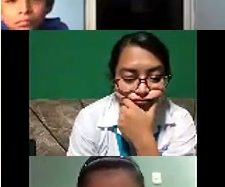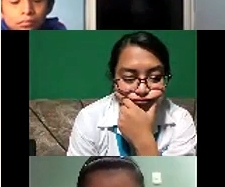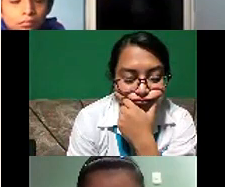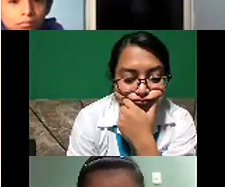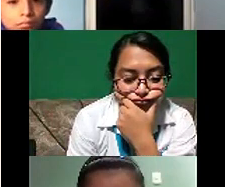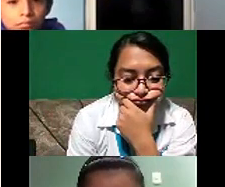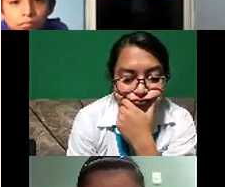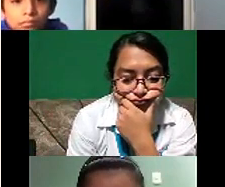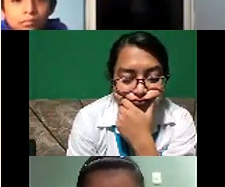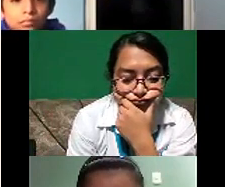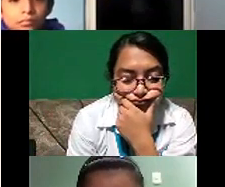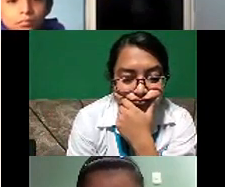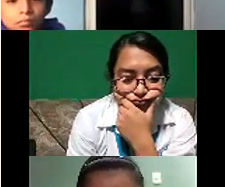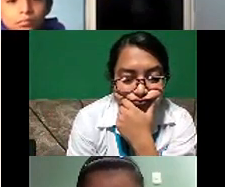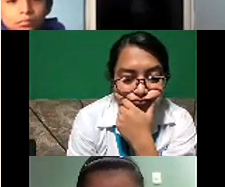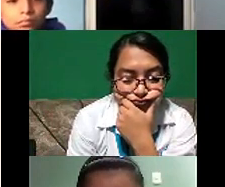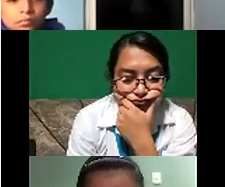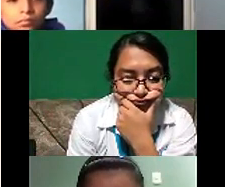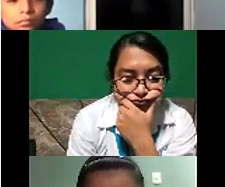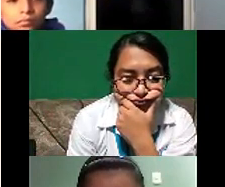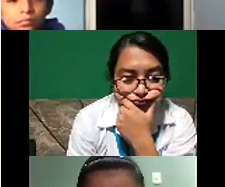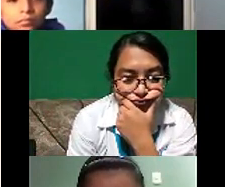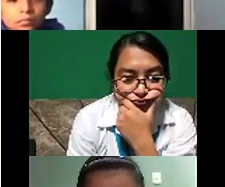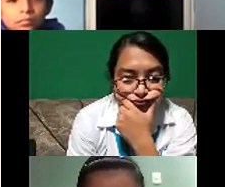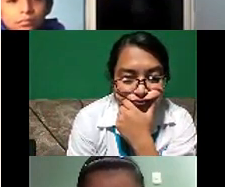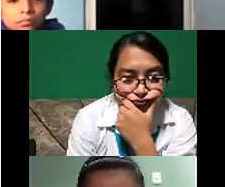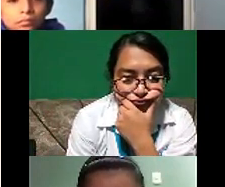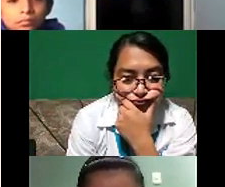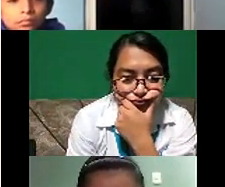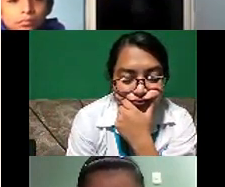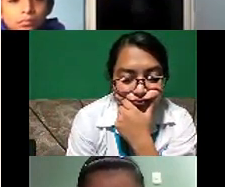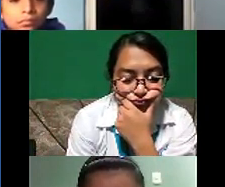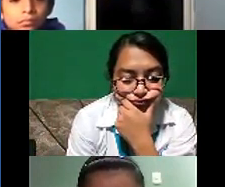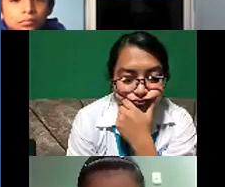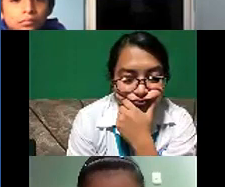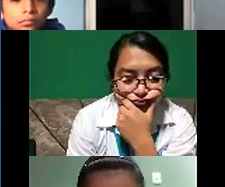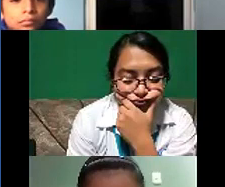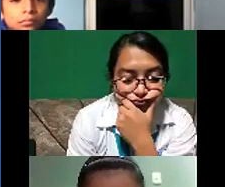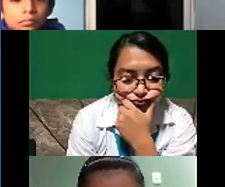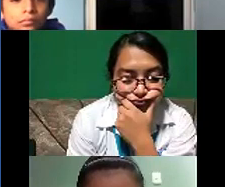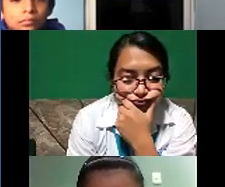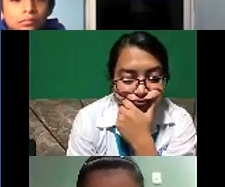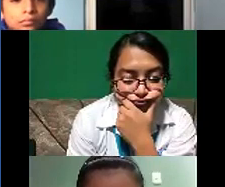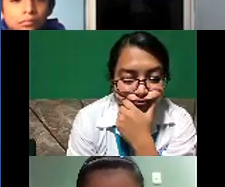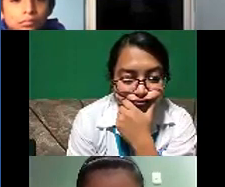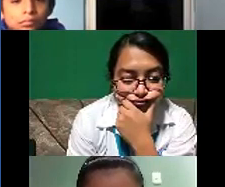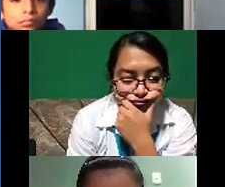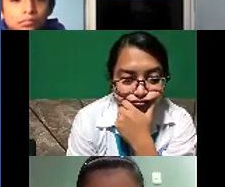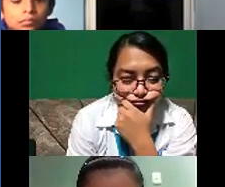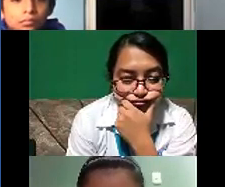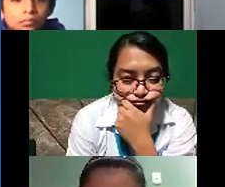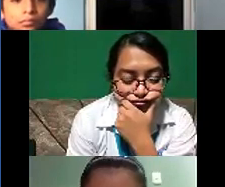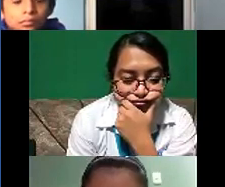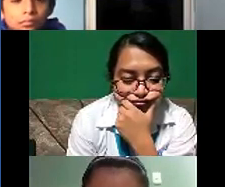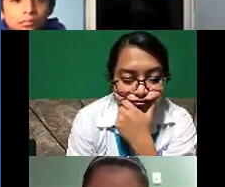madre abrazando a su hijo Luis Pablo Pérez y un mensaje que dice: Con esfuerzo y perseverancia podrás alcanzar tus metas. Se observa una fotografía de los